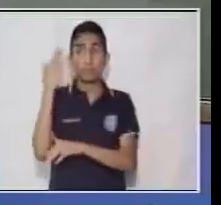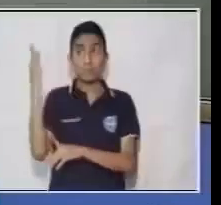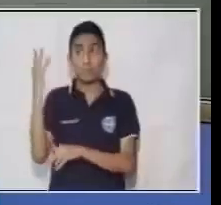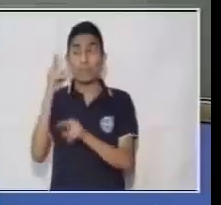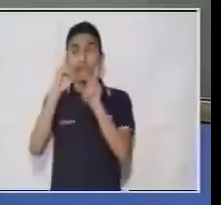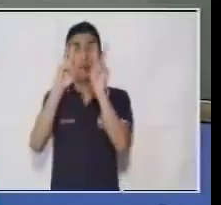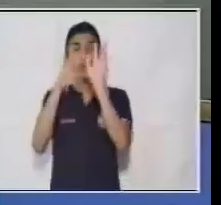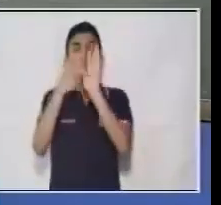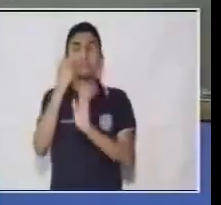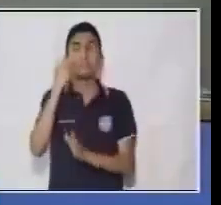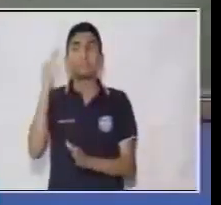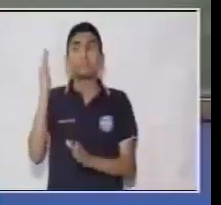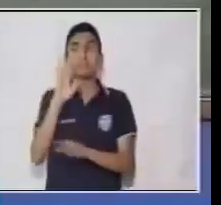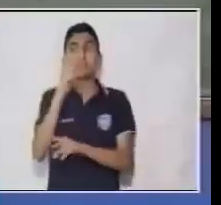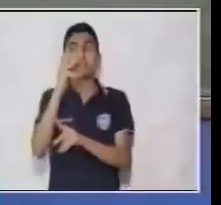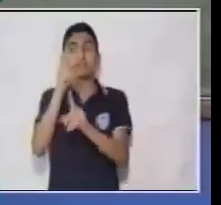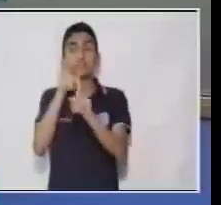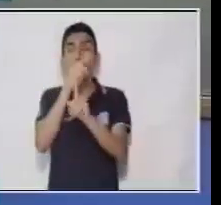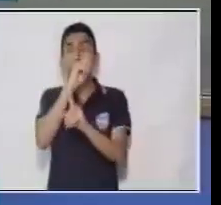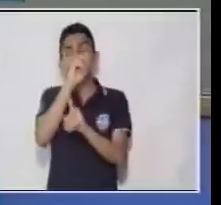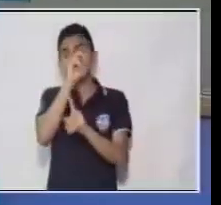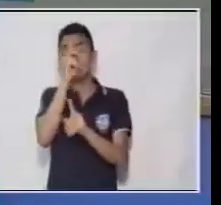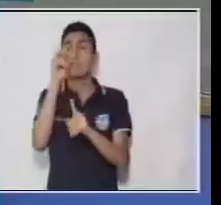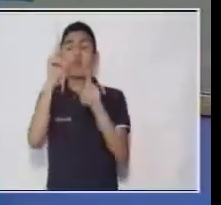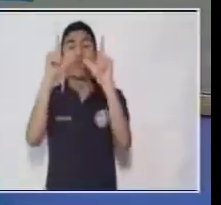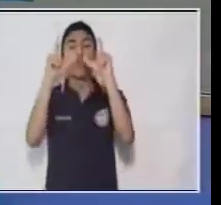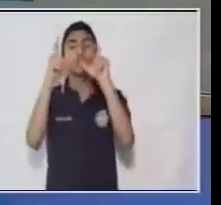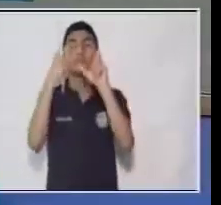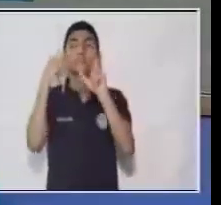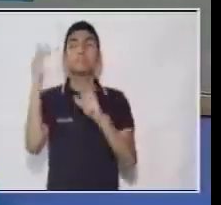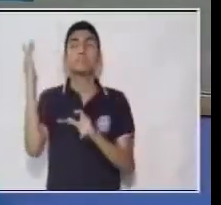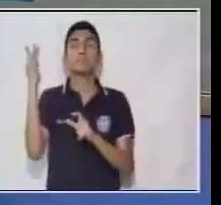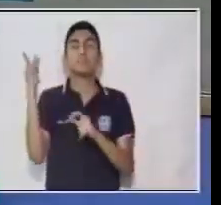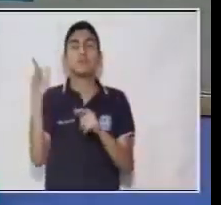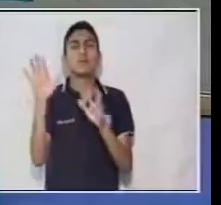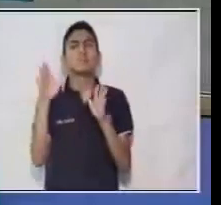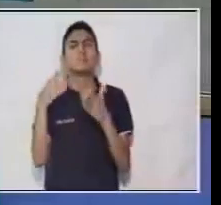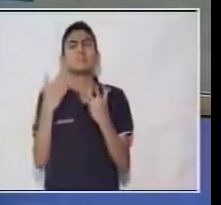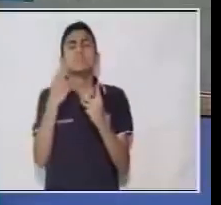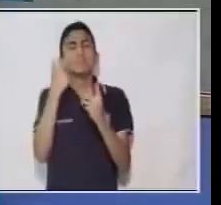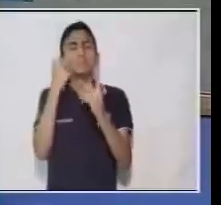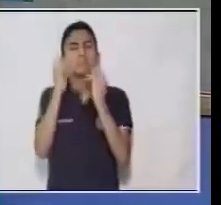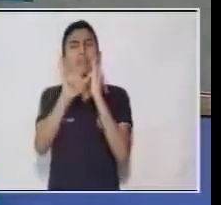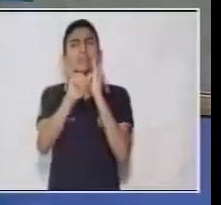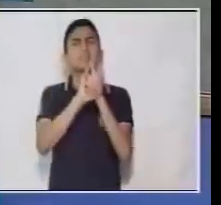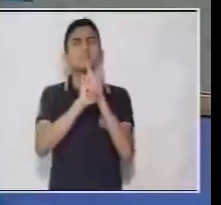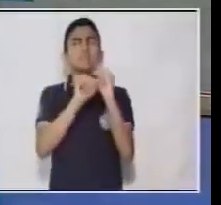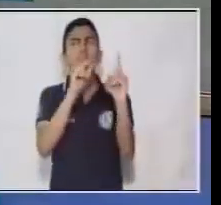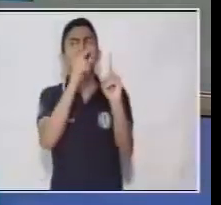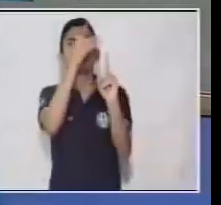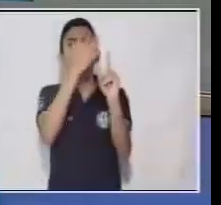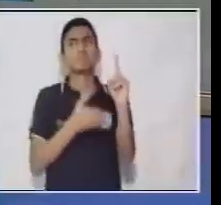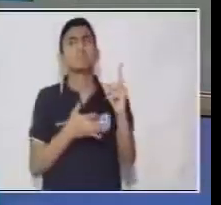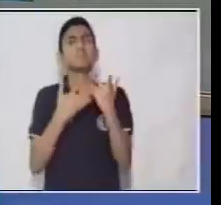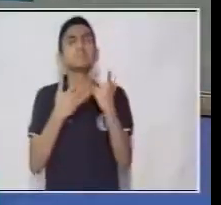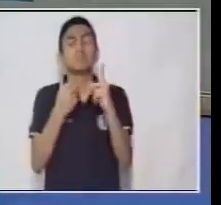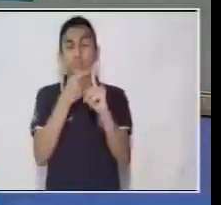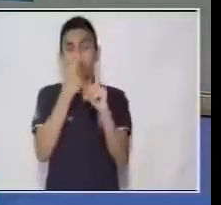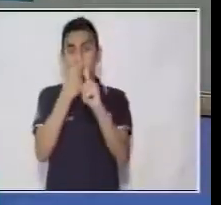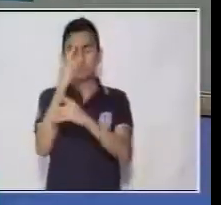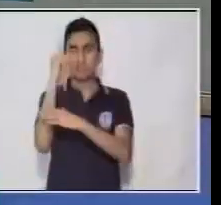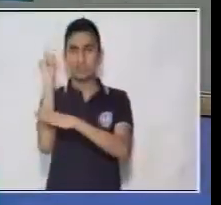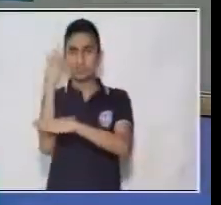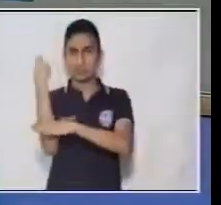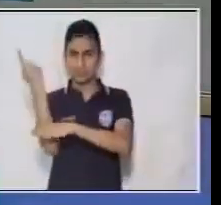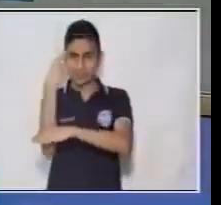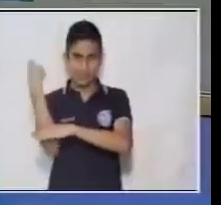observar las figuras que están aquí. A ver qué son. Un